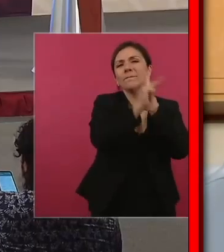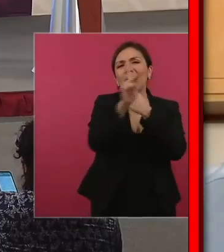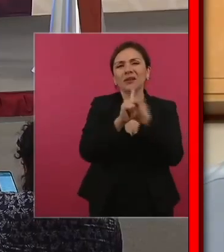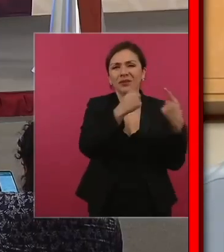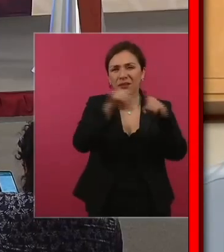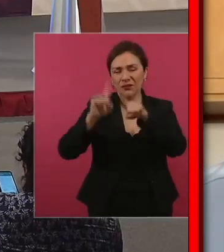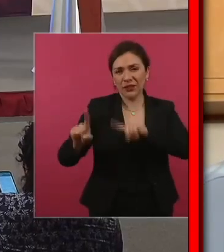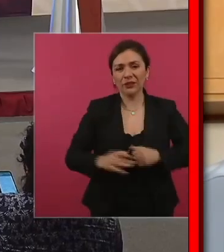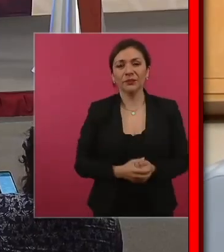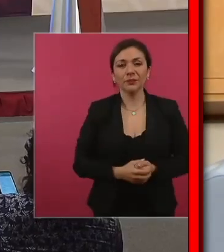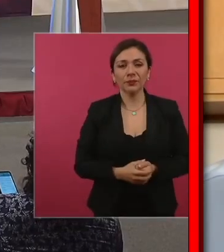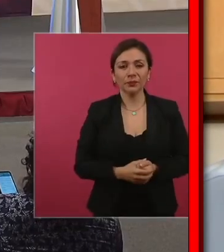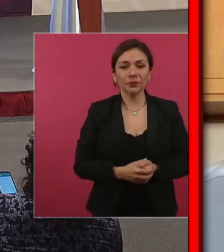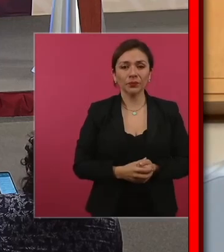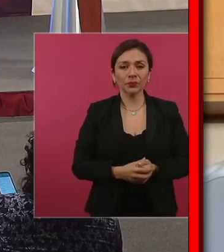adelante